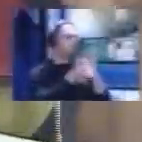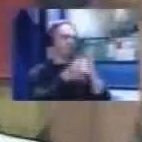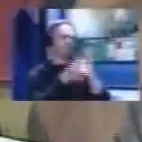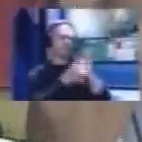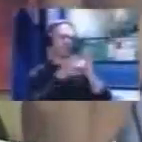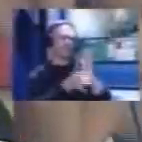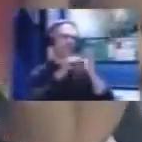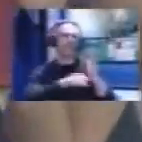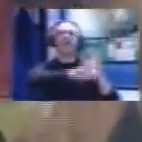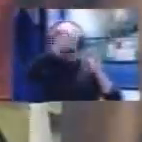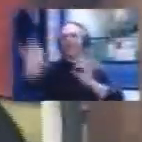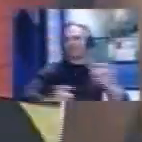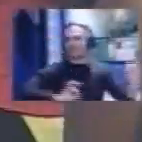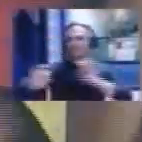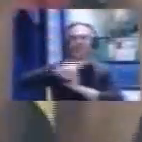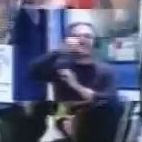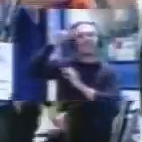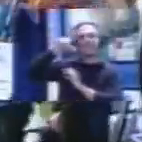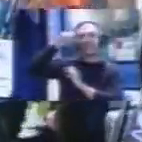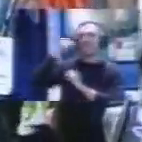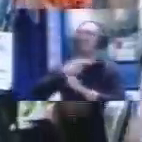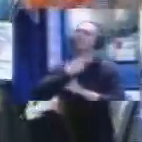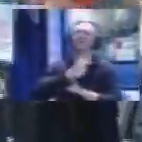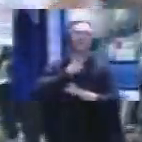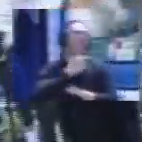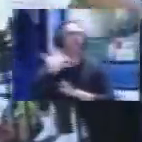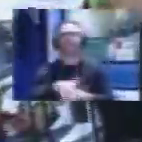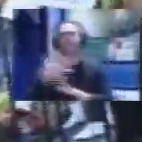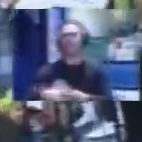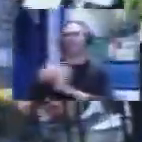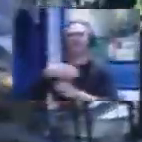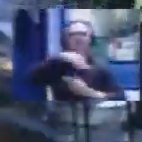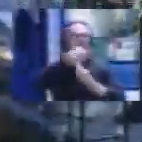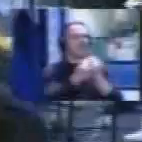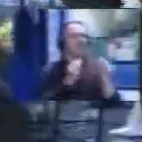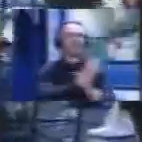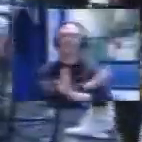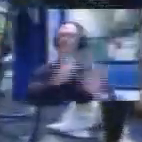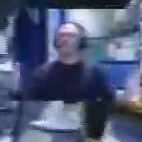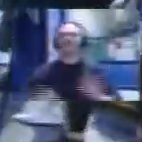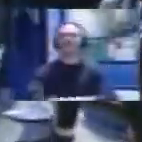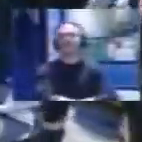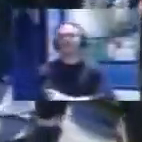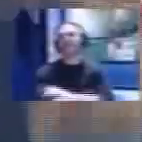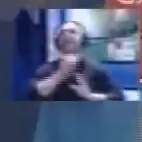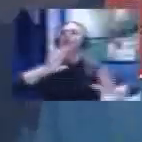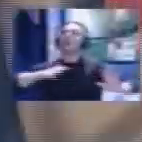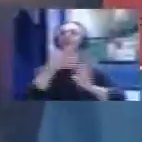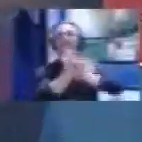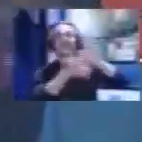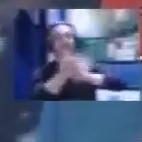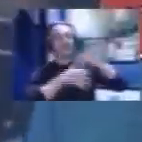esa gala drag queen que gozada solo en Las Palmas se puede disfrutar. Pero si hablamos de